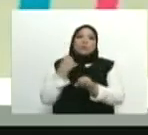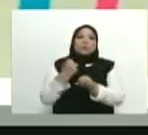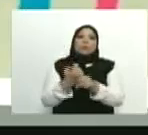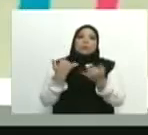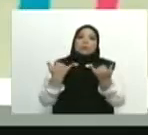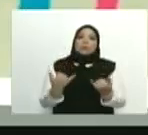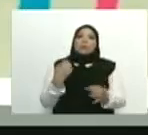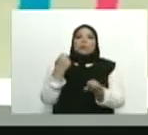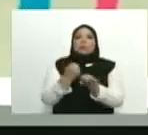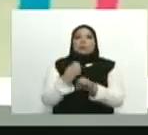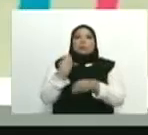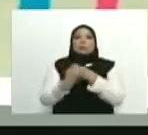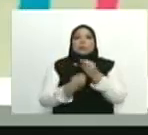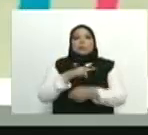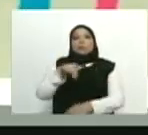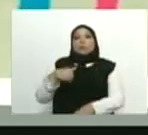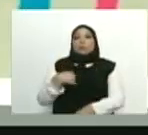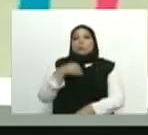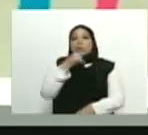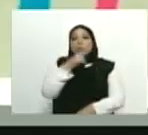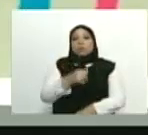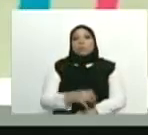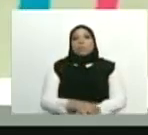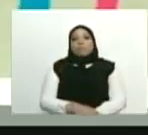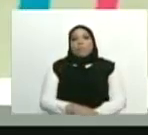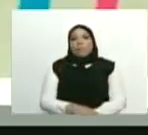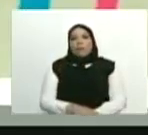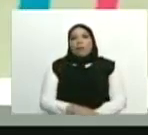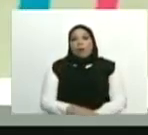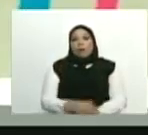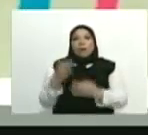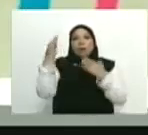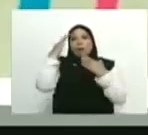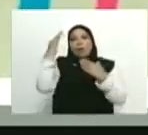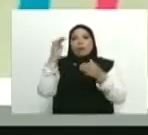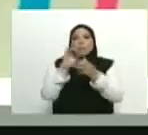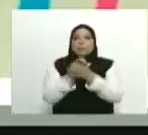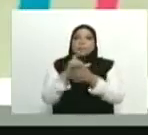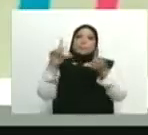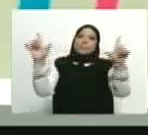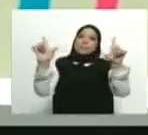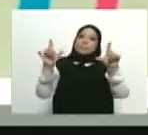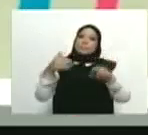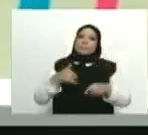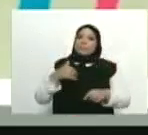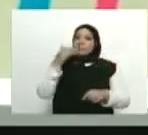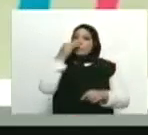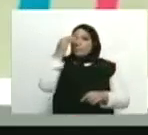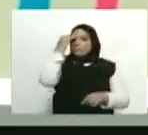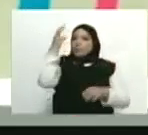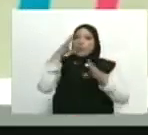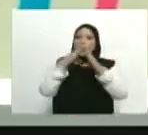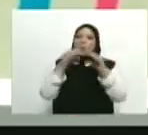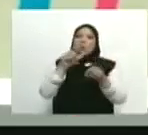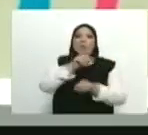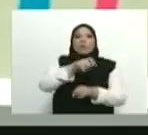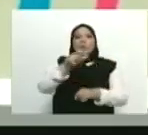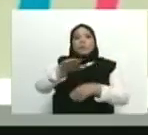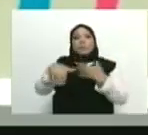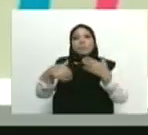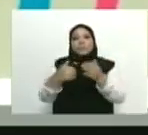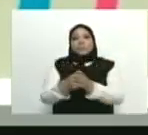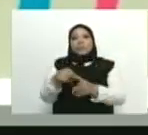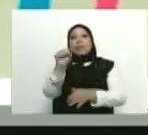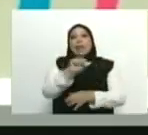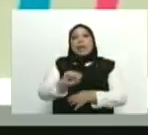justo. Hacia allá vamos. Mi saludo pues al Mayadín y mi saludo a todos y a todas.